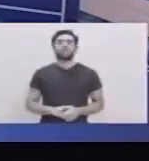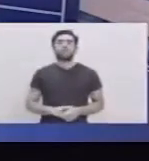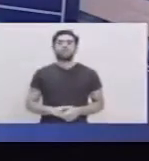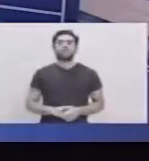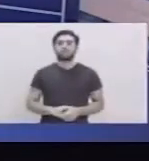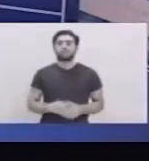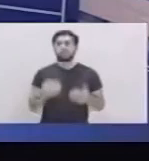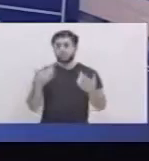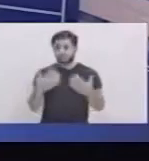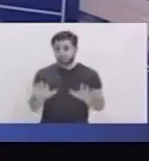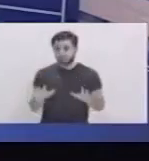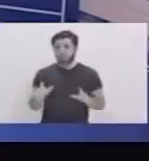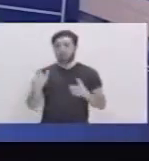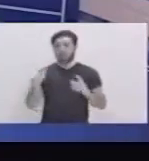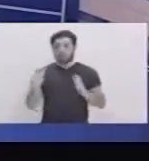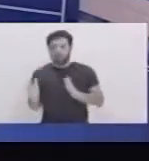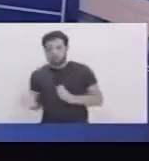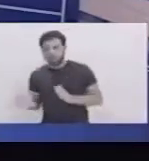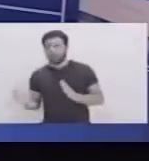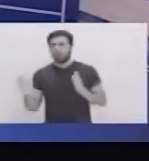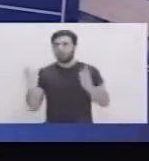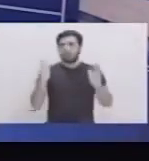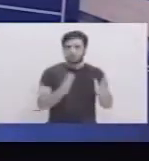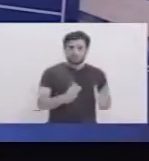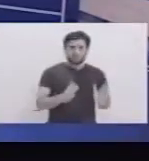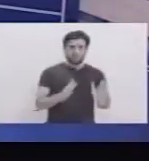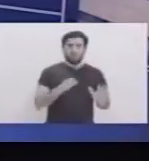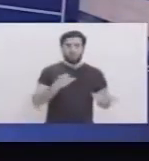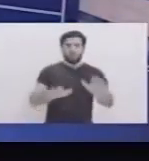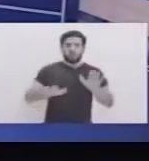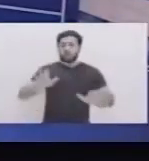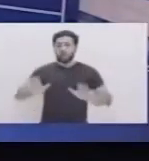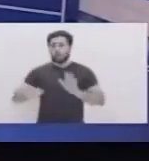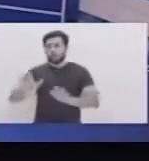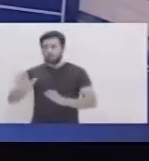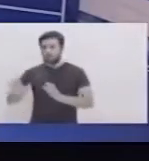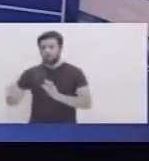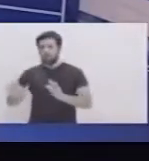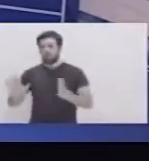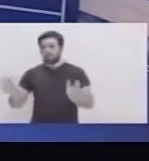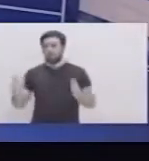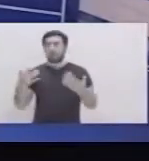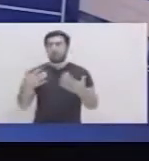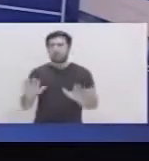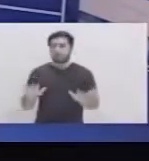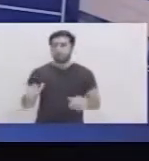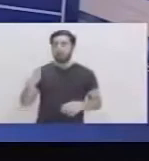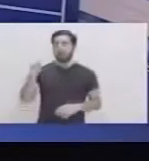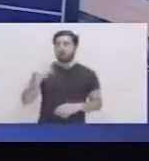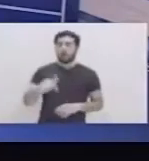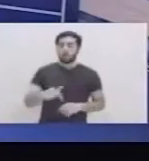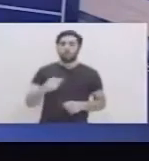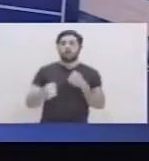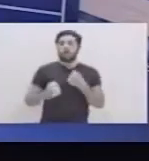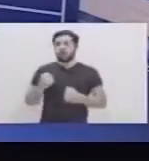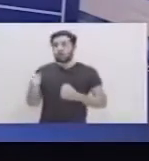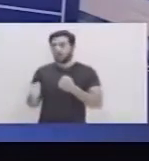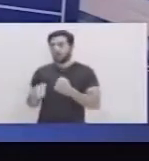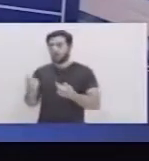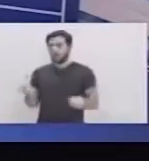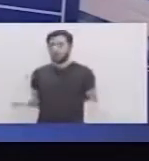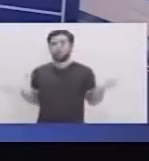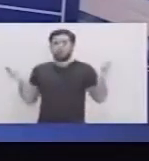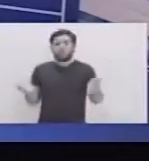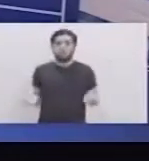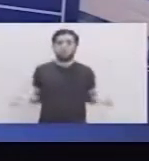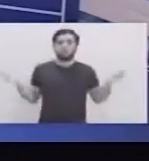4, 5, 6. Luego sigo trabajando mi zona media para ganar fuerza y voy a